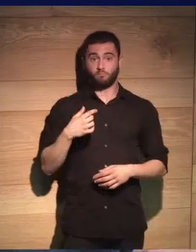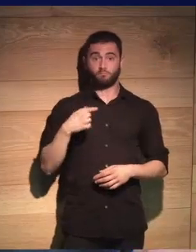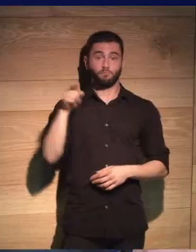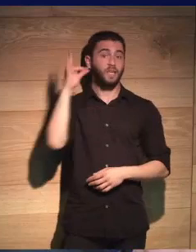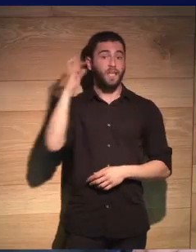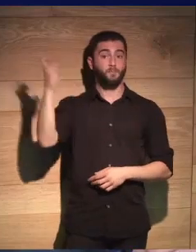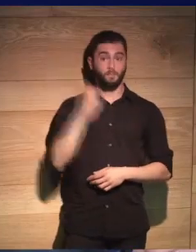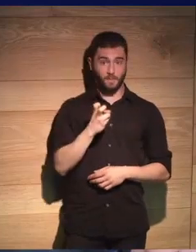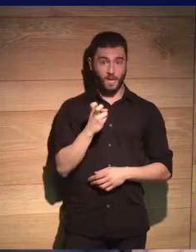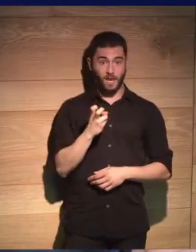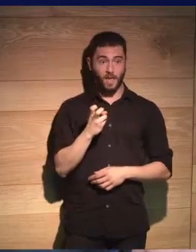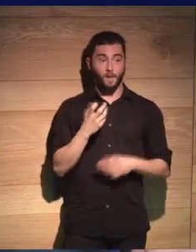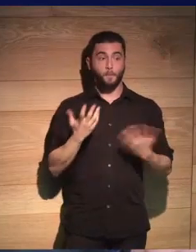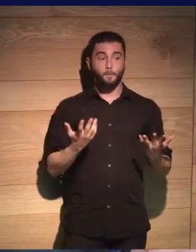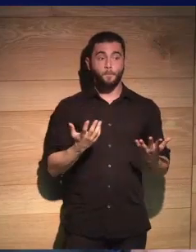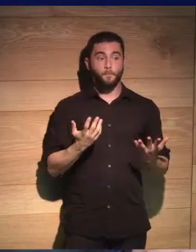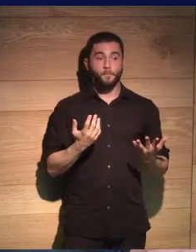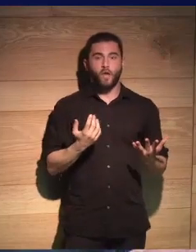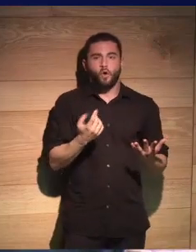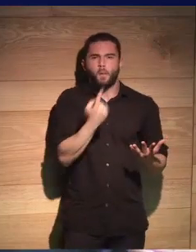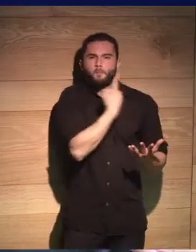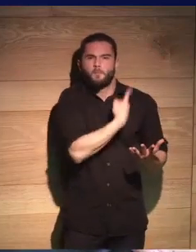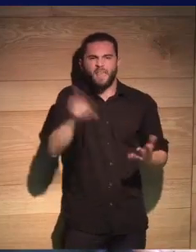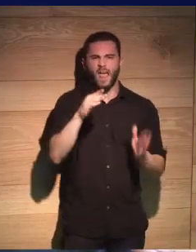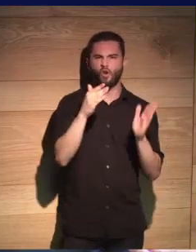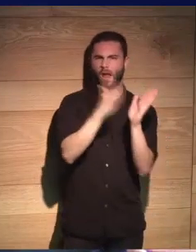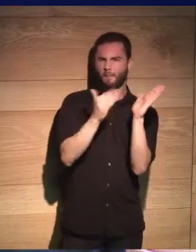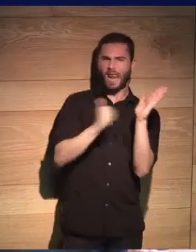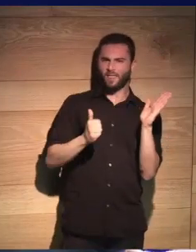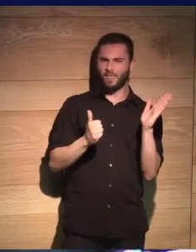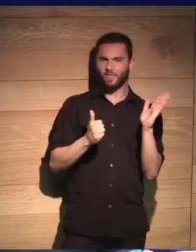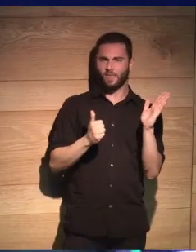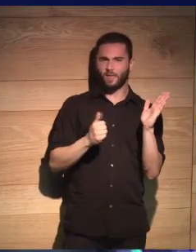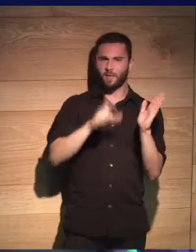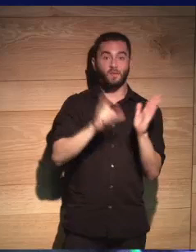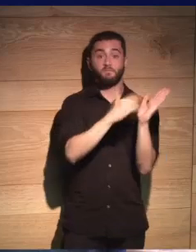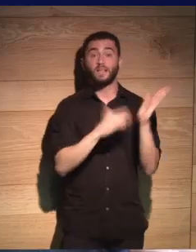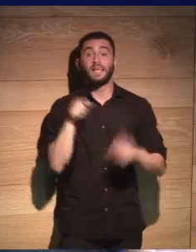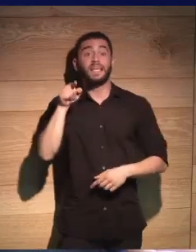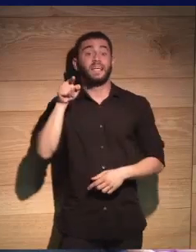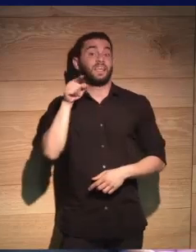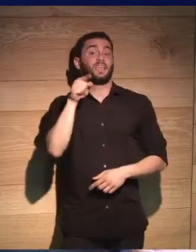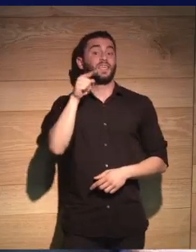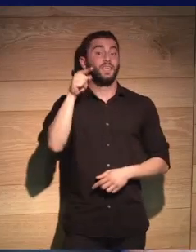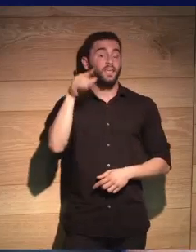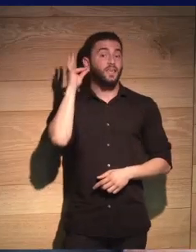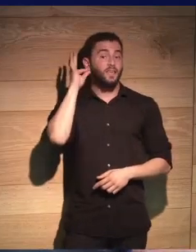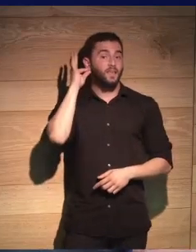Madrid, pero la mandaron como hacia Valencia, ¿no? Y entonces ella, que era una mujer muy tozuda y muy